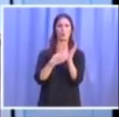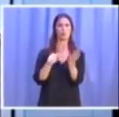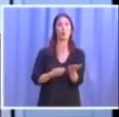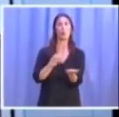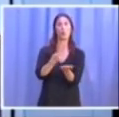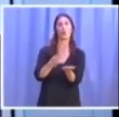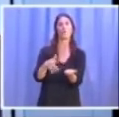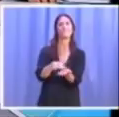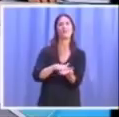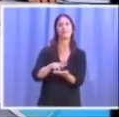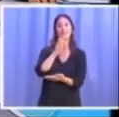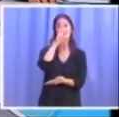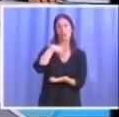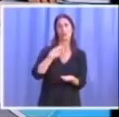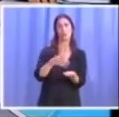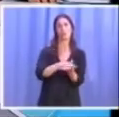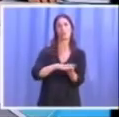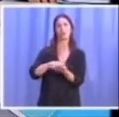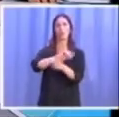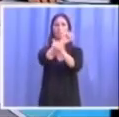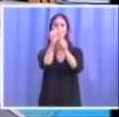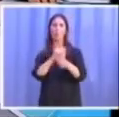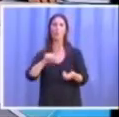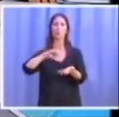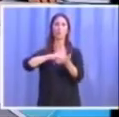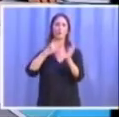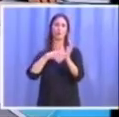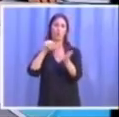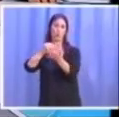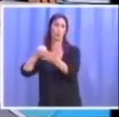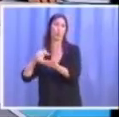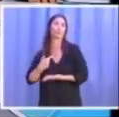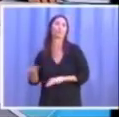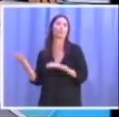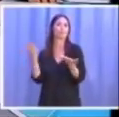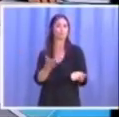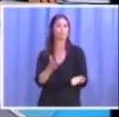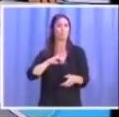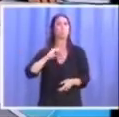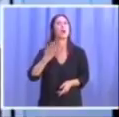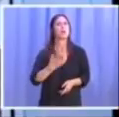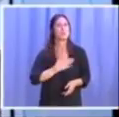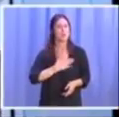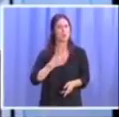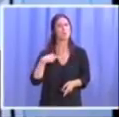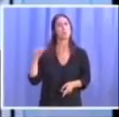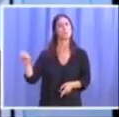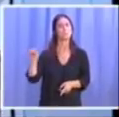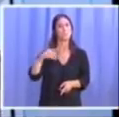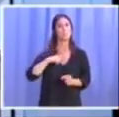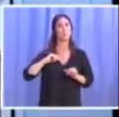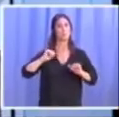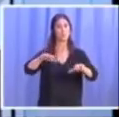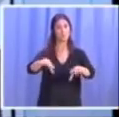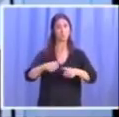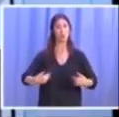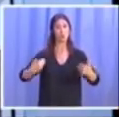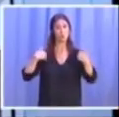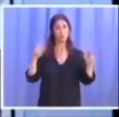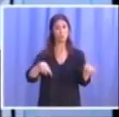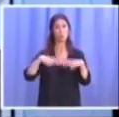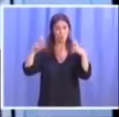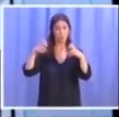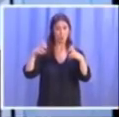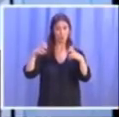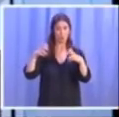pilares básicos en estos tres años para el modelo y el proyecto de ciudad. Y le invito y le llamaré al día siguiente. Cuando empiece el nuevo mandato, le